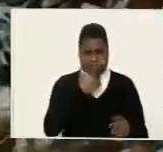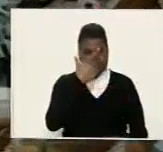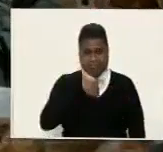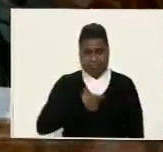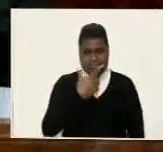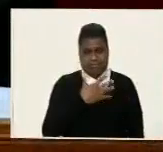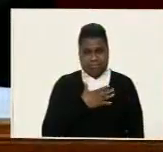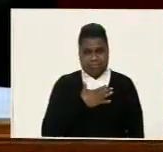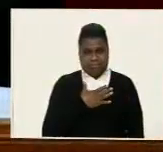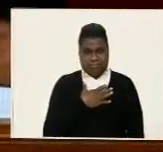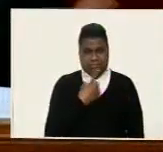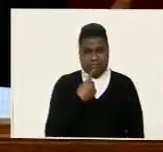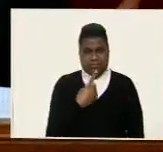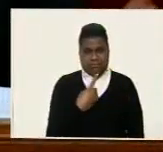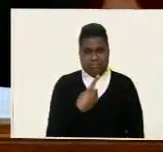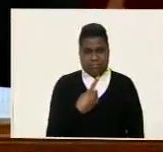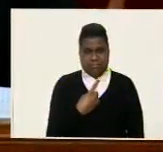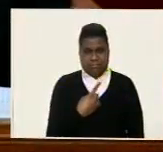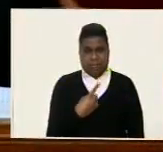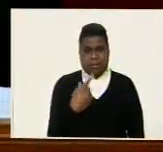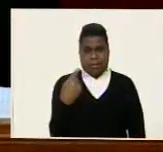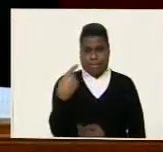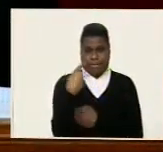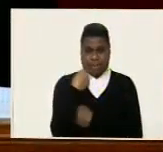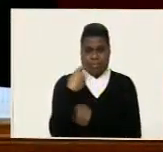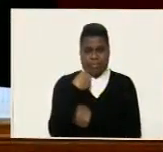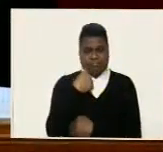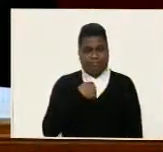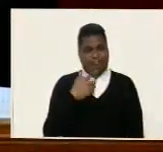Les va a hablar un sancionado, si me permiten un momentico nada más.